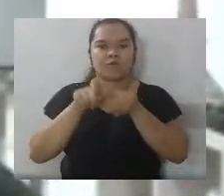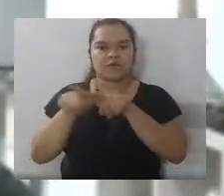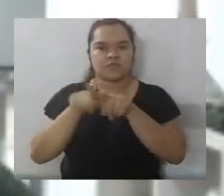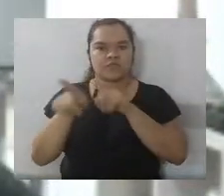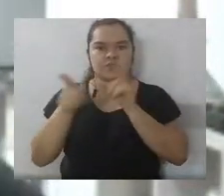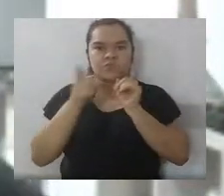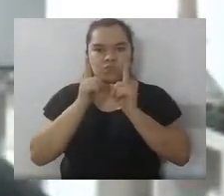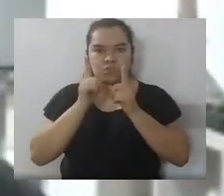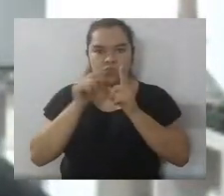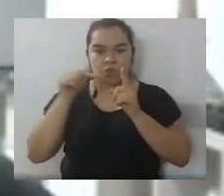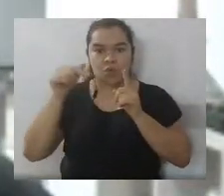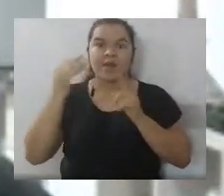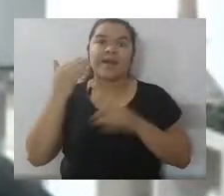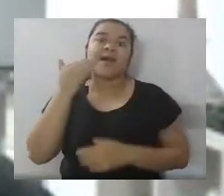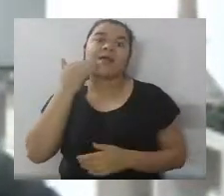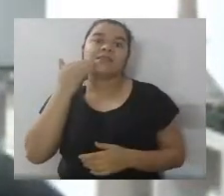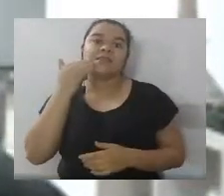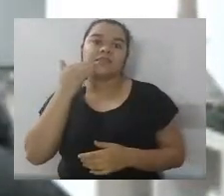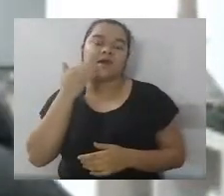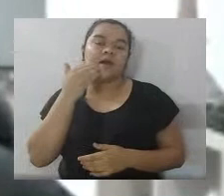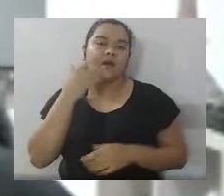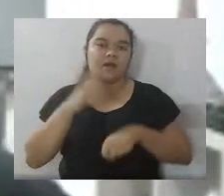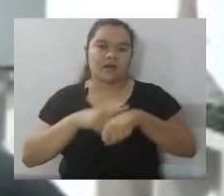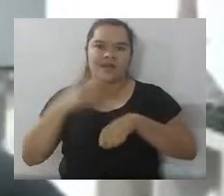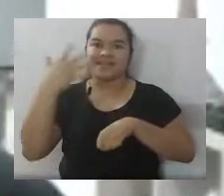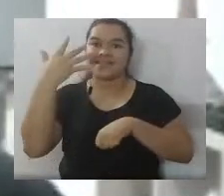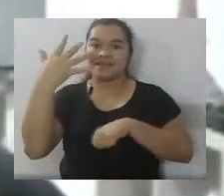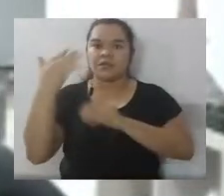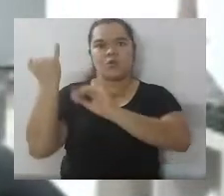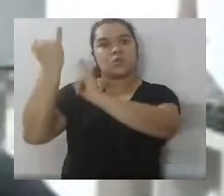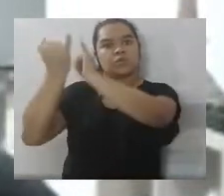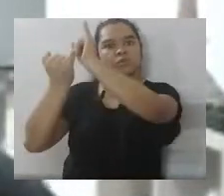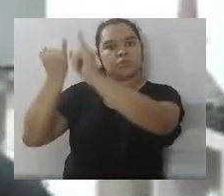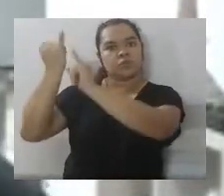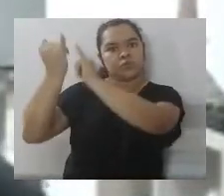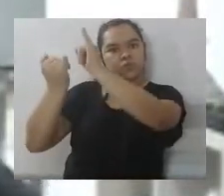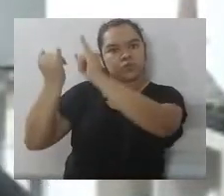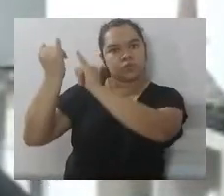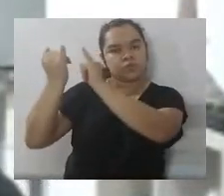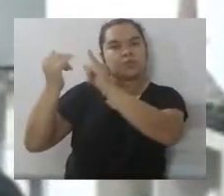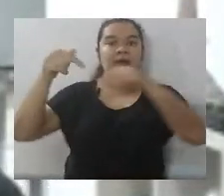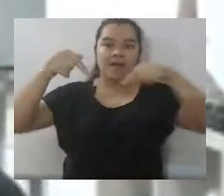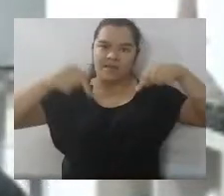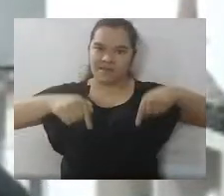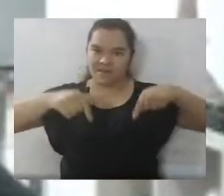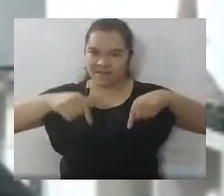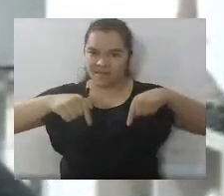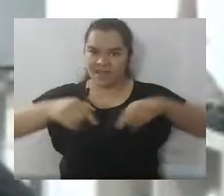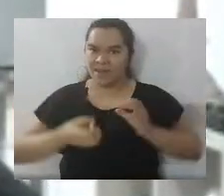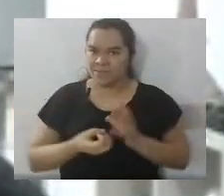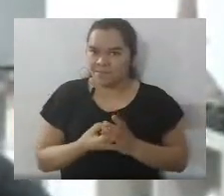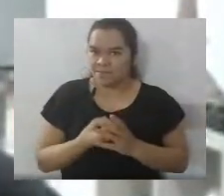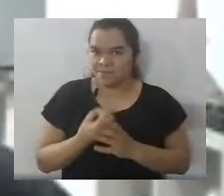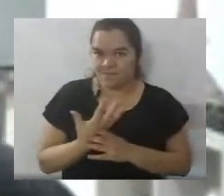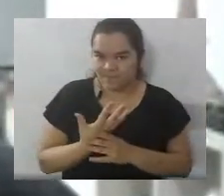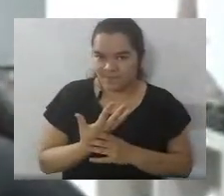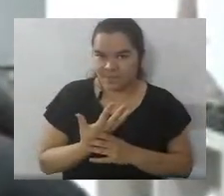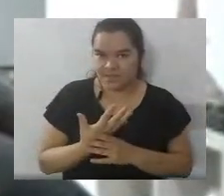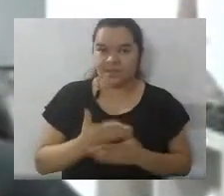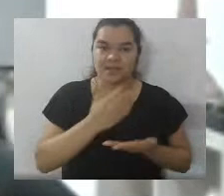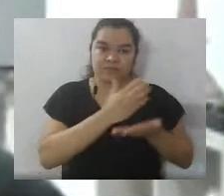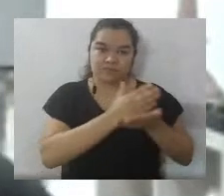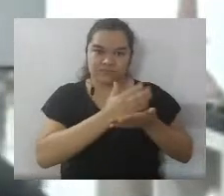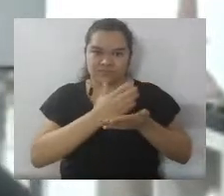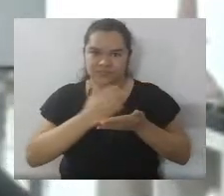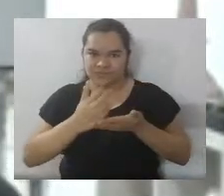van a conocer esta tarde a las 17 horas y esta mañana vamos a conocer en este